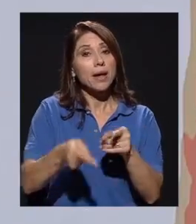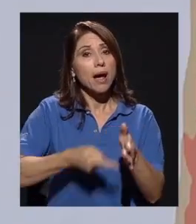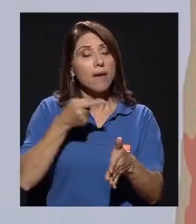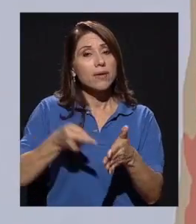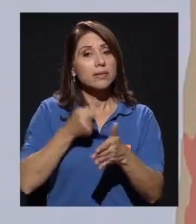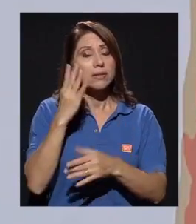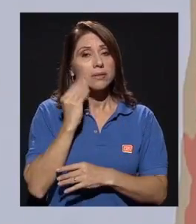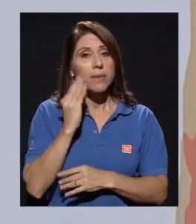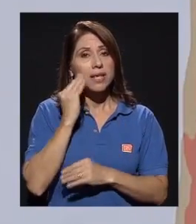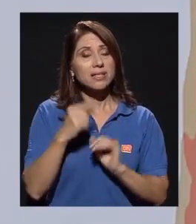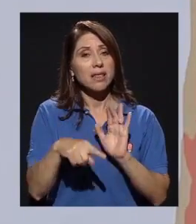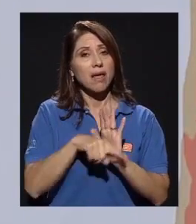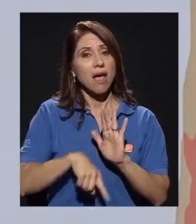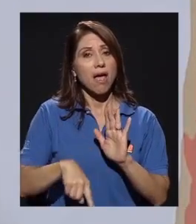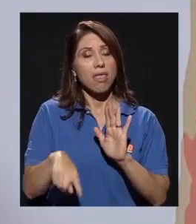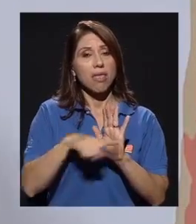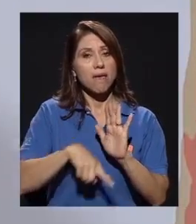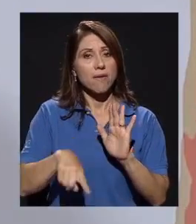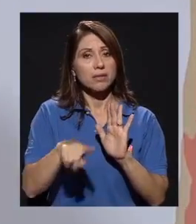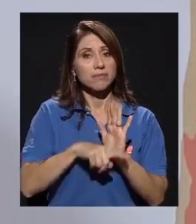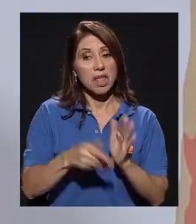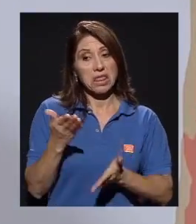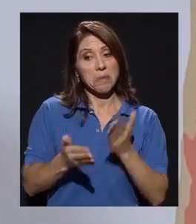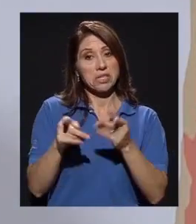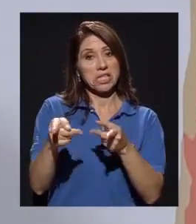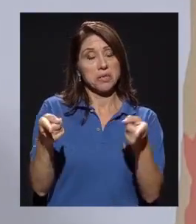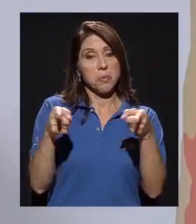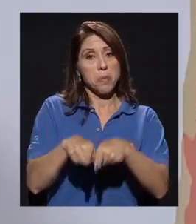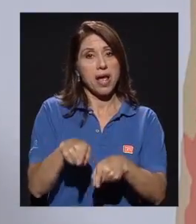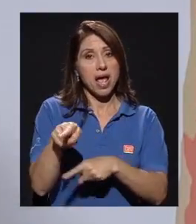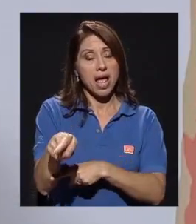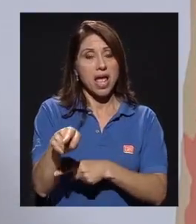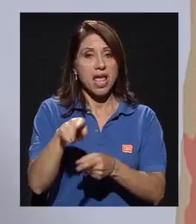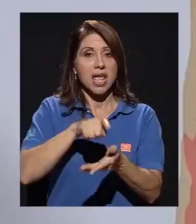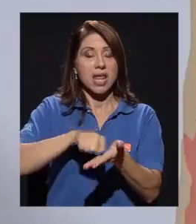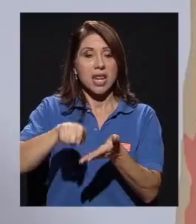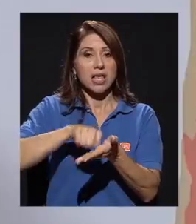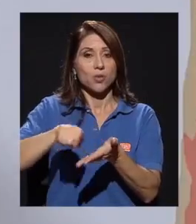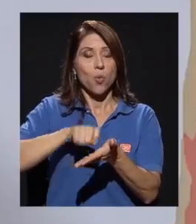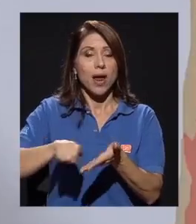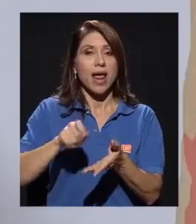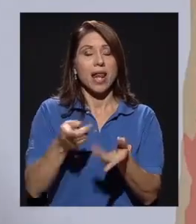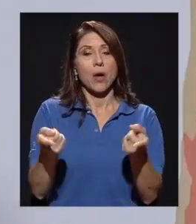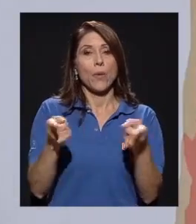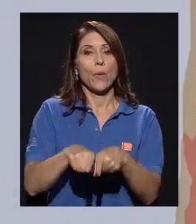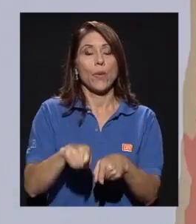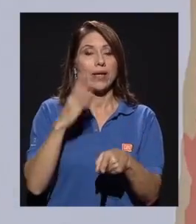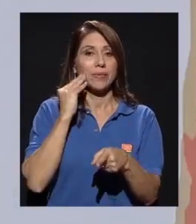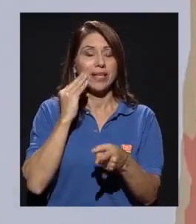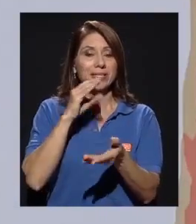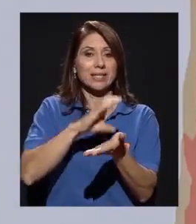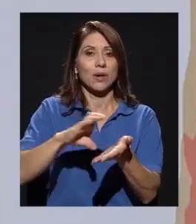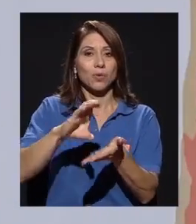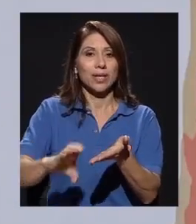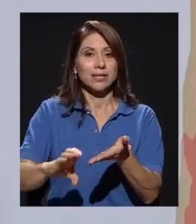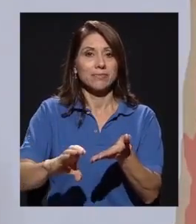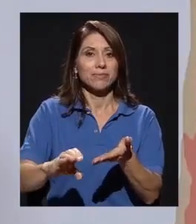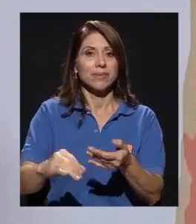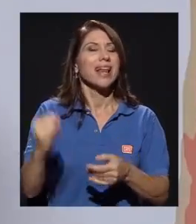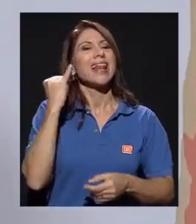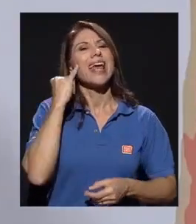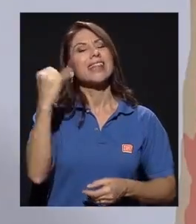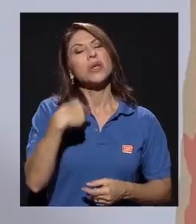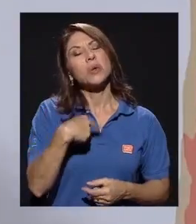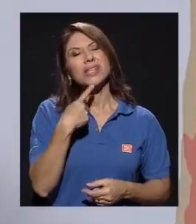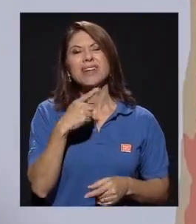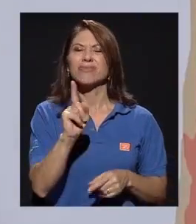negativas que puedan estar viviendo tanto en la escuela como en la secundaria esta idea de que las matemáticas no son para